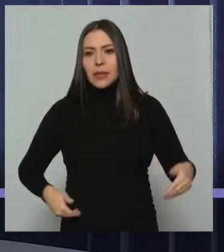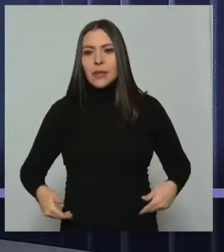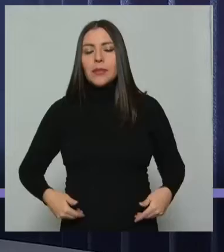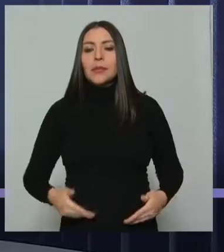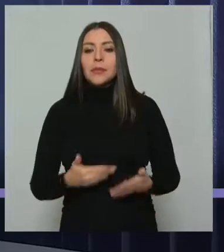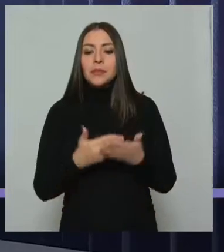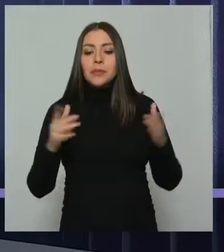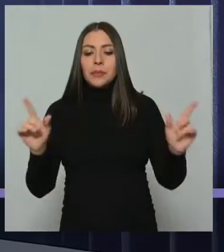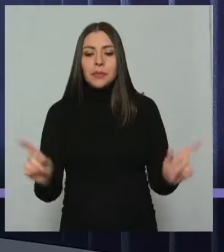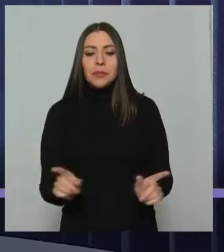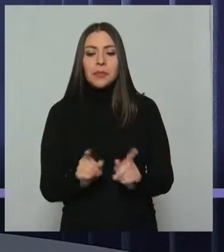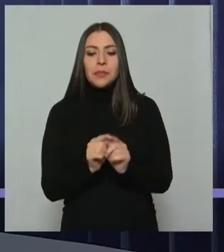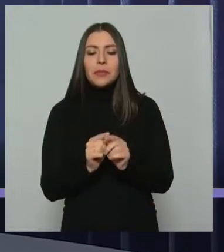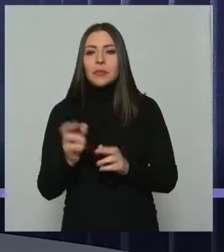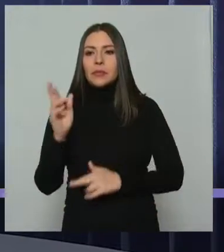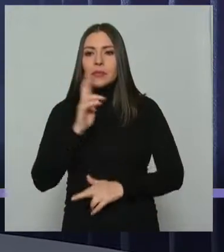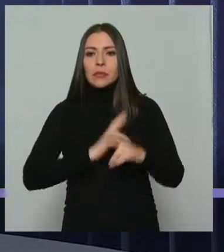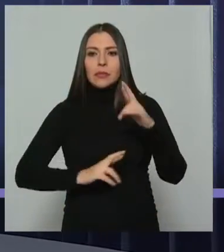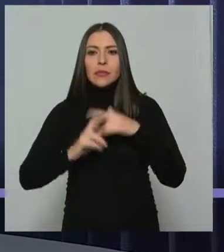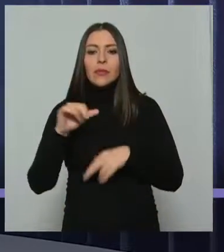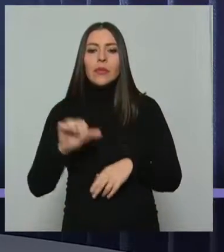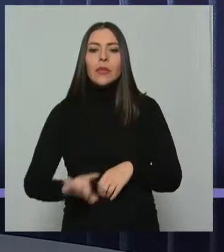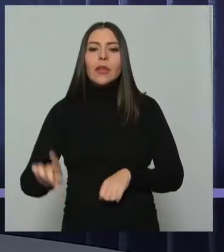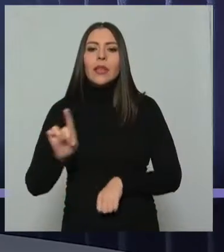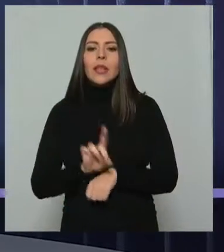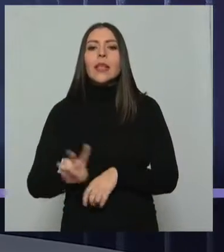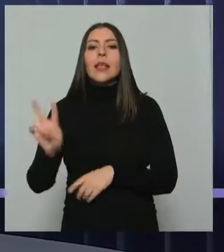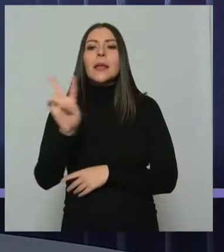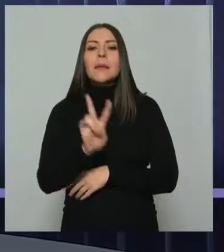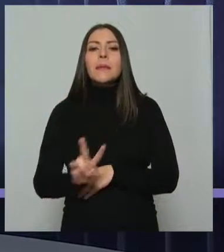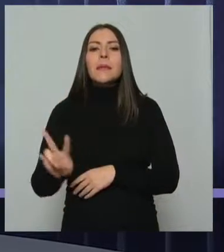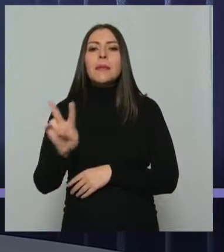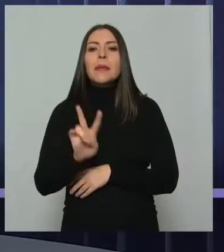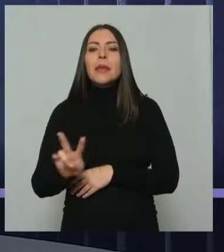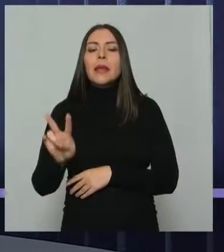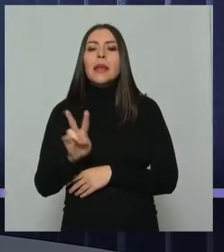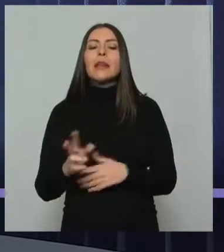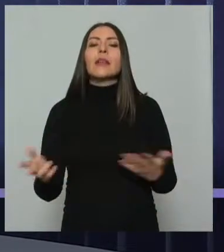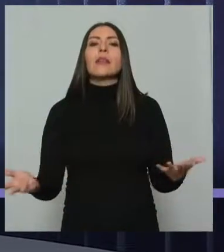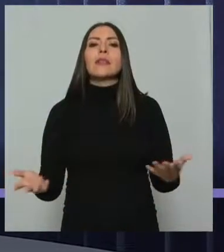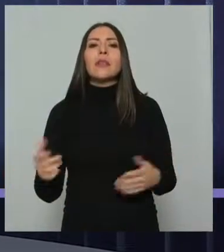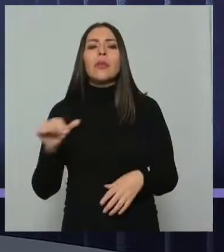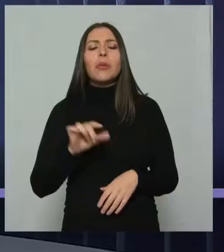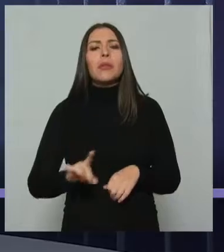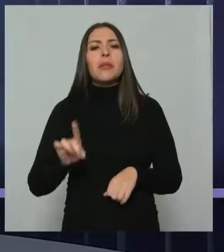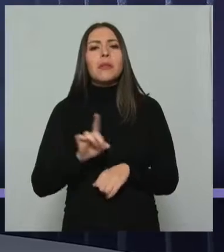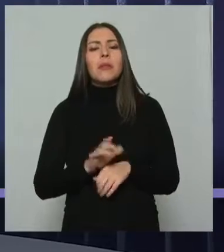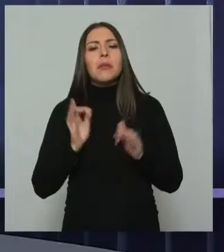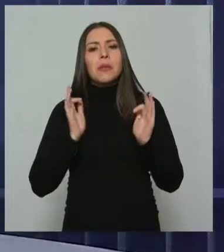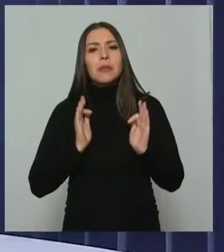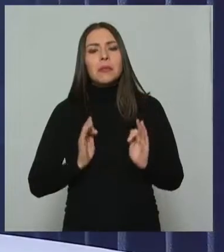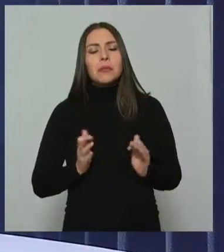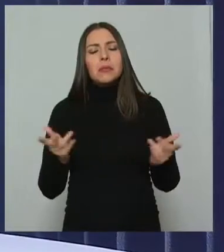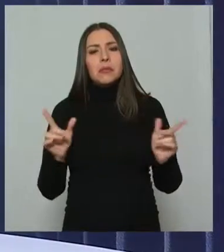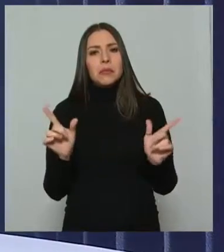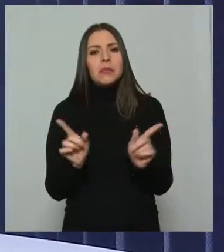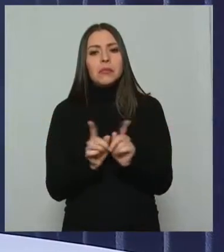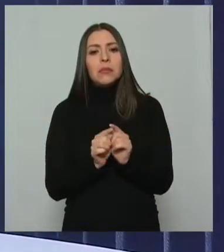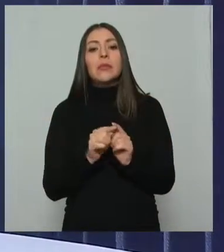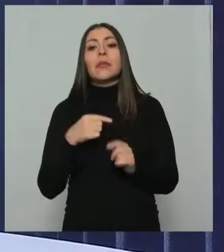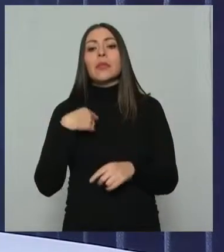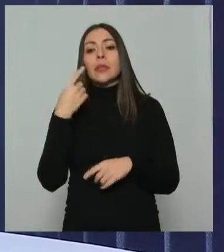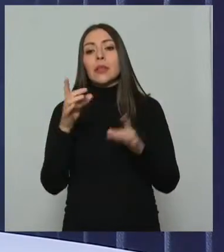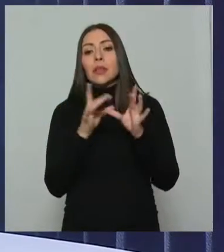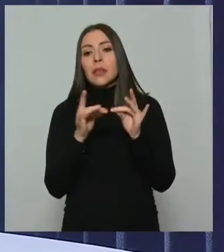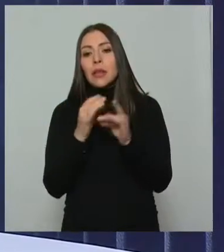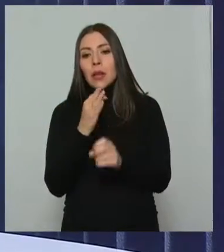una pausa y ya volvemos. Es viernes, a relajarnos, es un rico día. ¿Qué va a ser hoy? Bueno, pues no se vaya, porque le voy a decir que ya